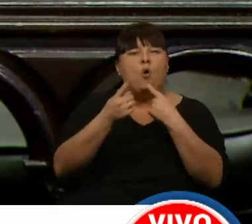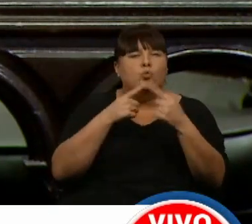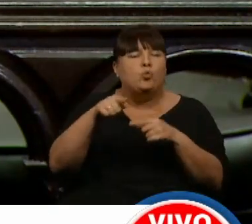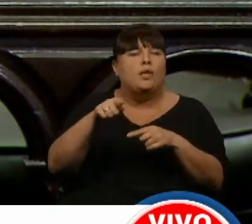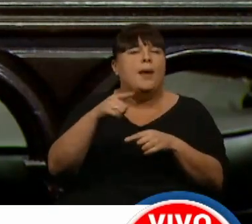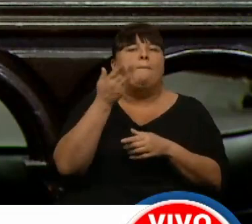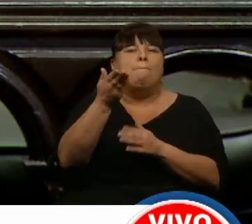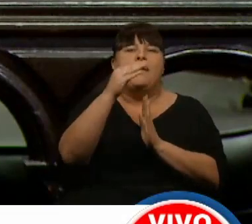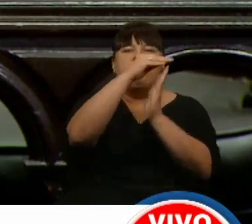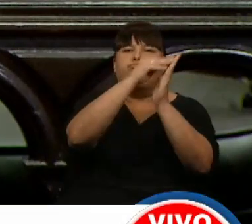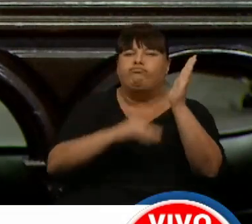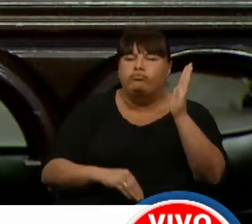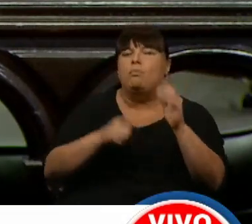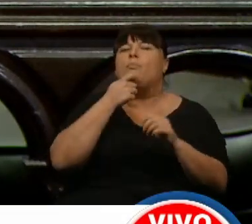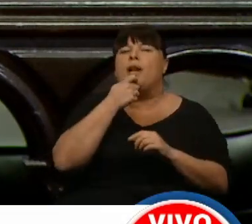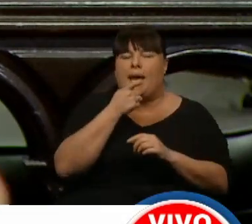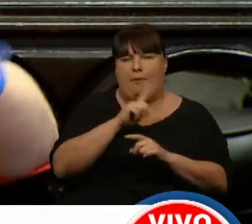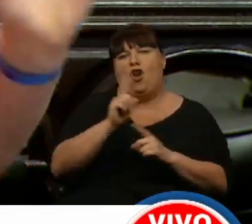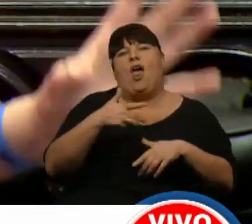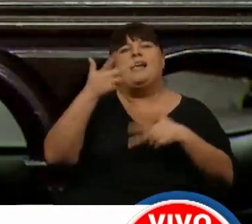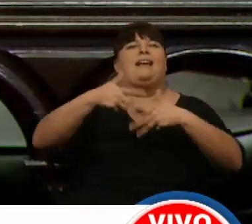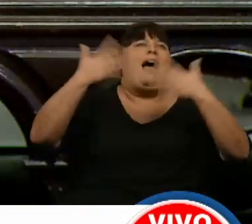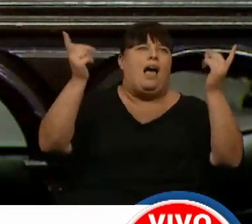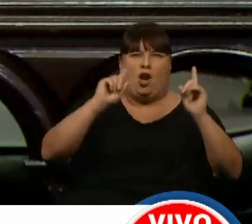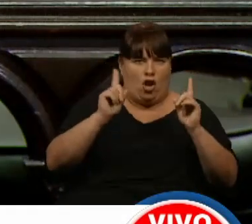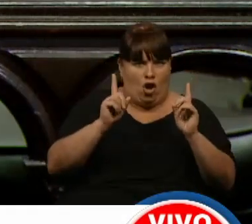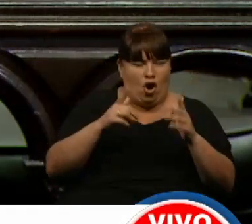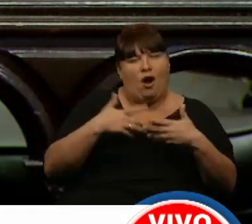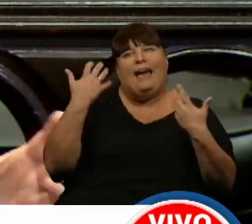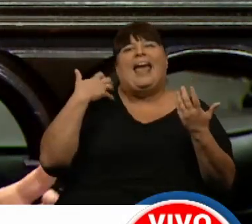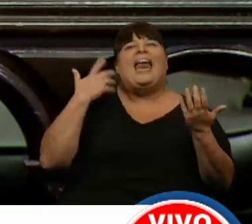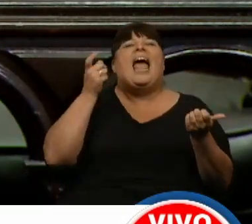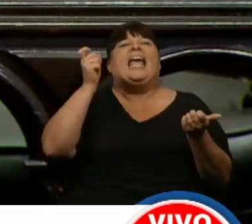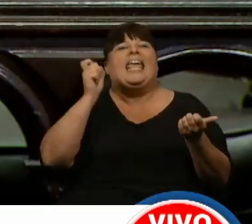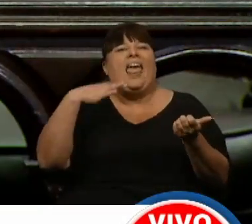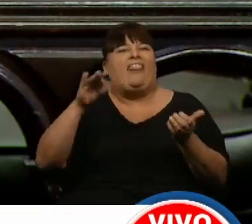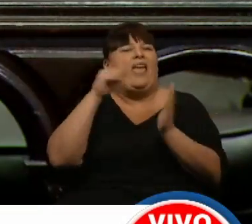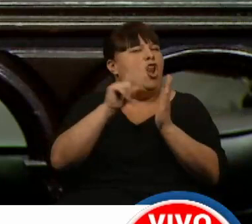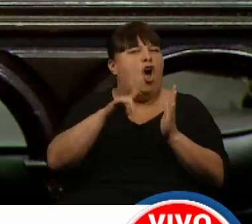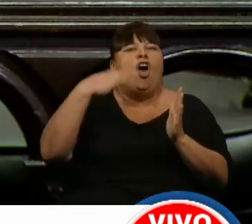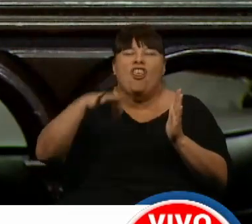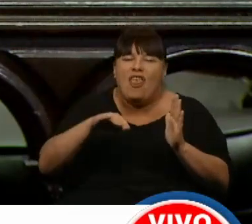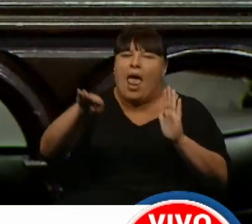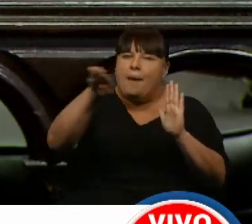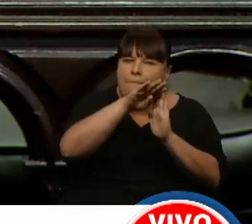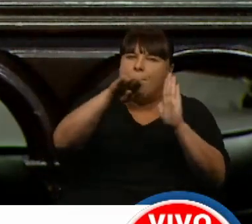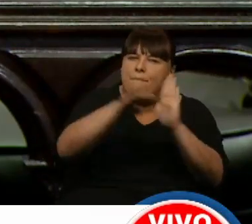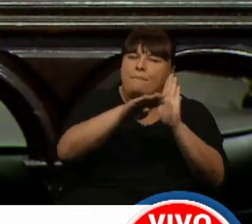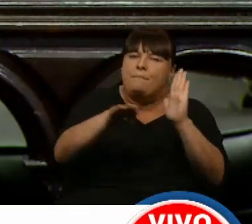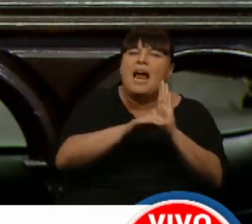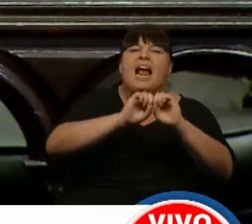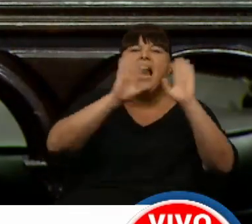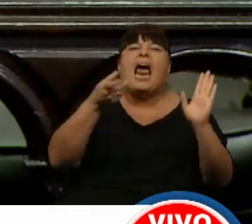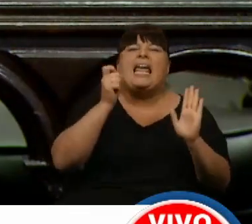la nominalización, es decir, que no se diga en términos generales quiénes tendrían que estar, sino que se especifique